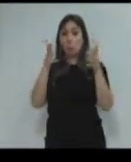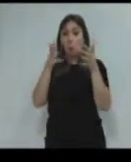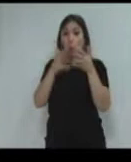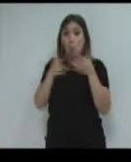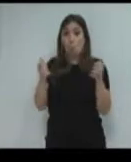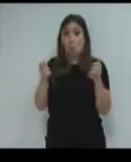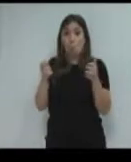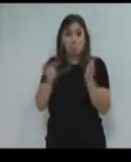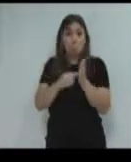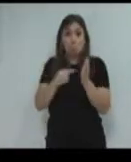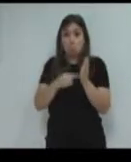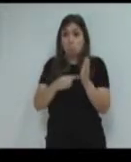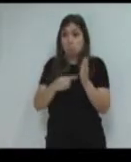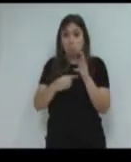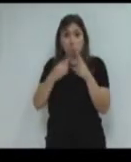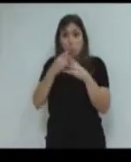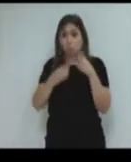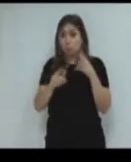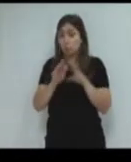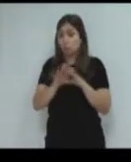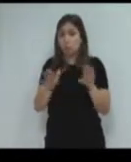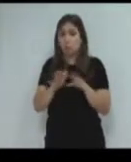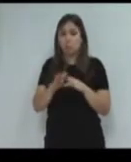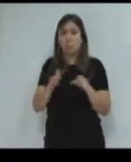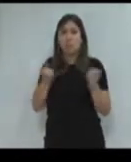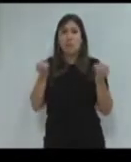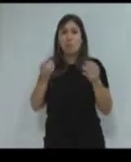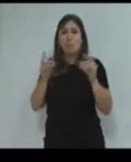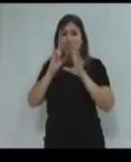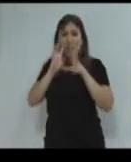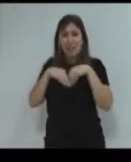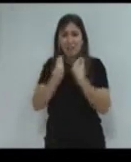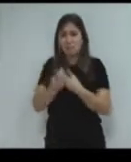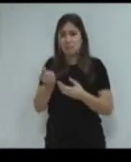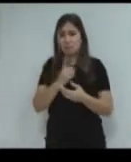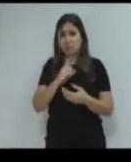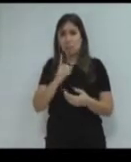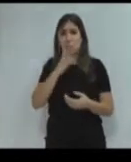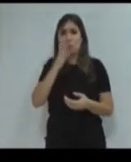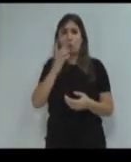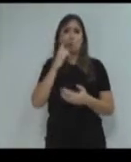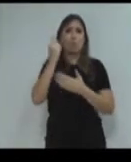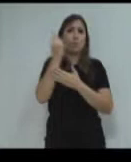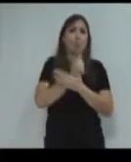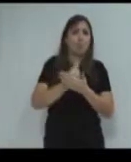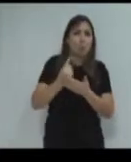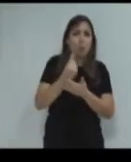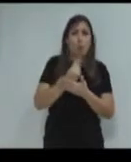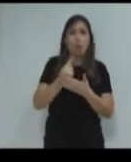o 3 puntos. Cuanta menos información tenga, menos estructura, un dibujo,